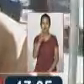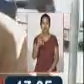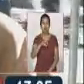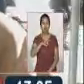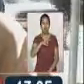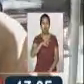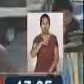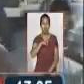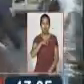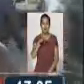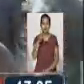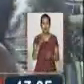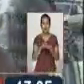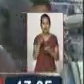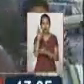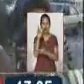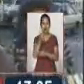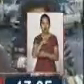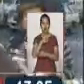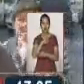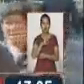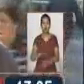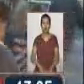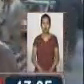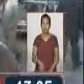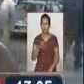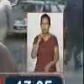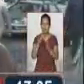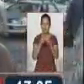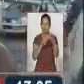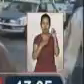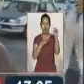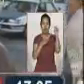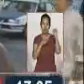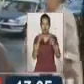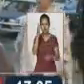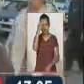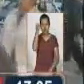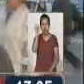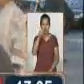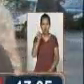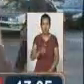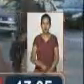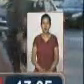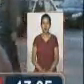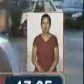¿El MNR? Tampoco. ¿Del Movimiento al Socialismo? García Linel. ¿Comunidad Ciudadana?